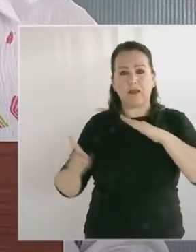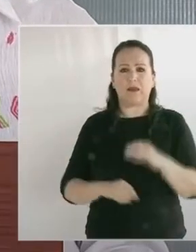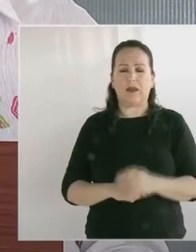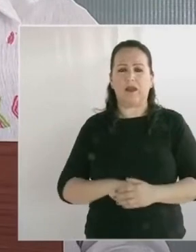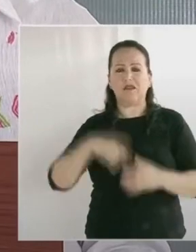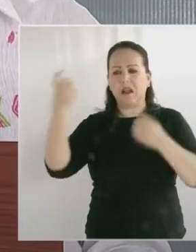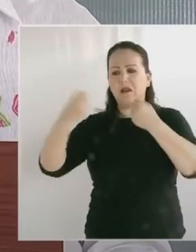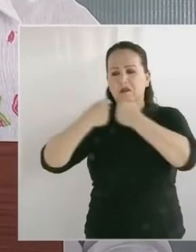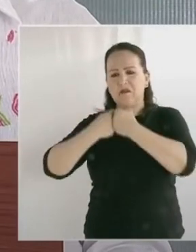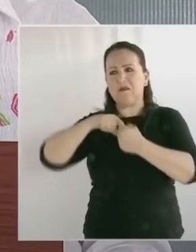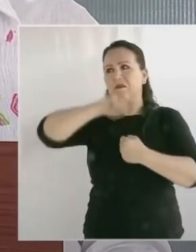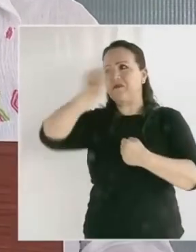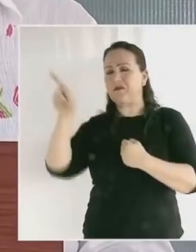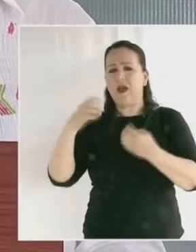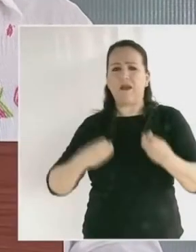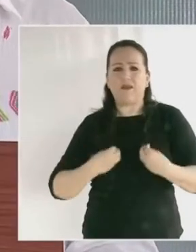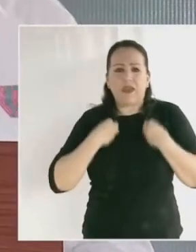frontera.